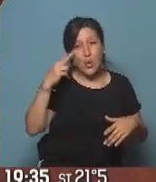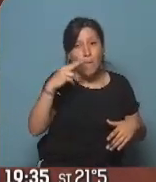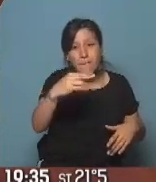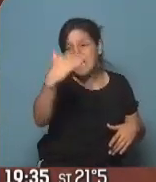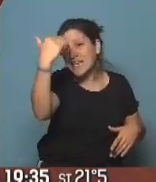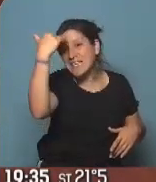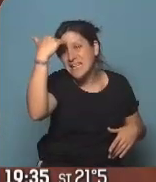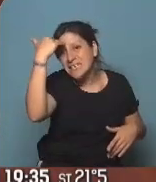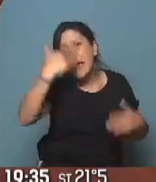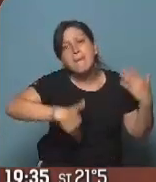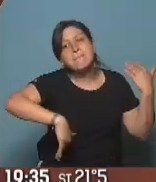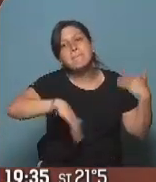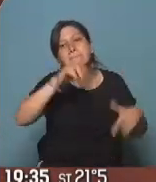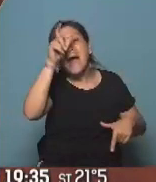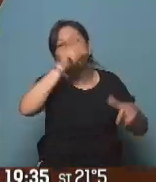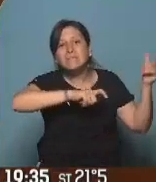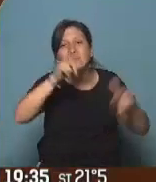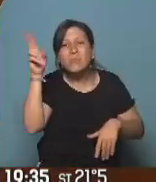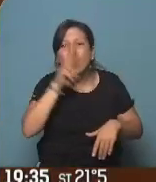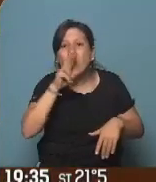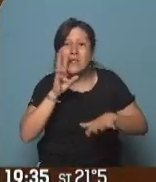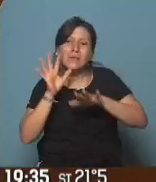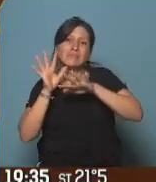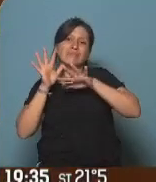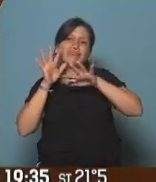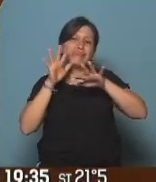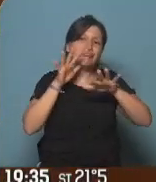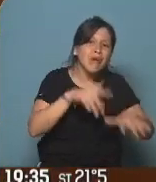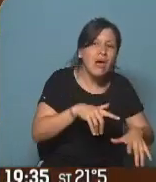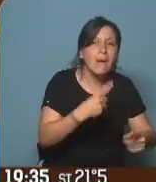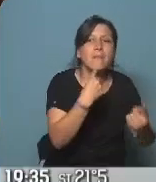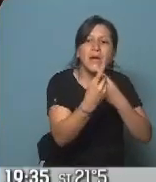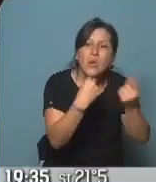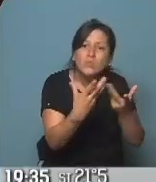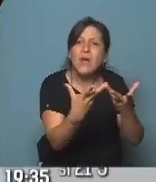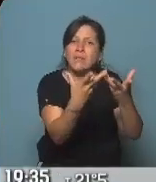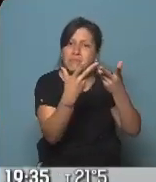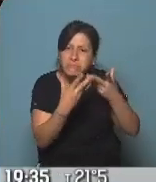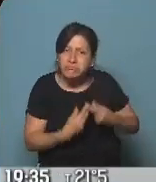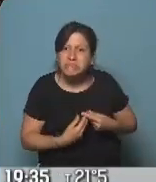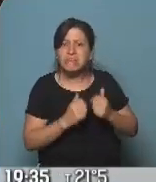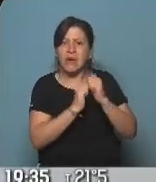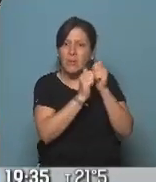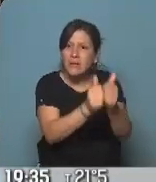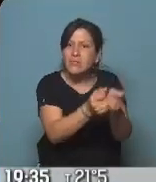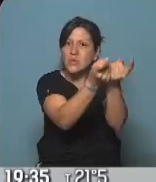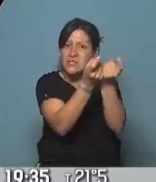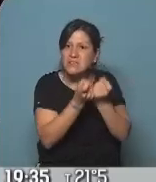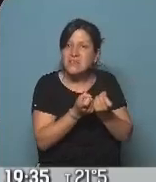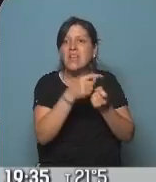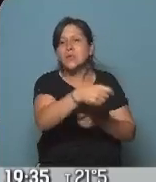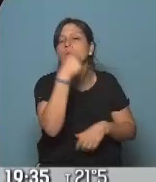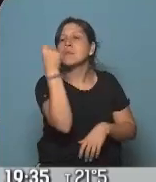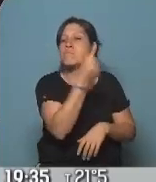a venir a pedir asesoramiento y acompañamiento eso es muy importante porque a veces en algunos medios lo